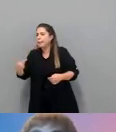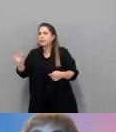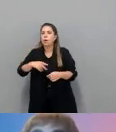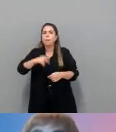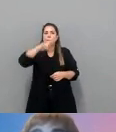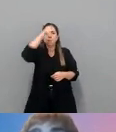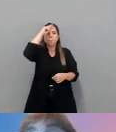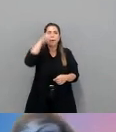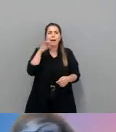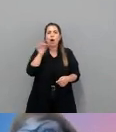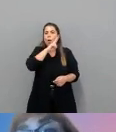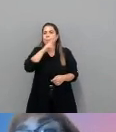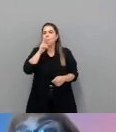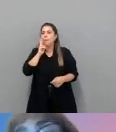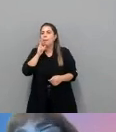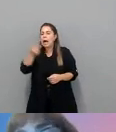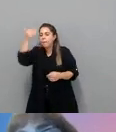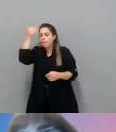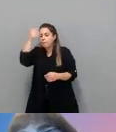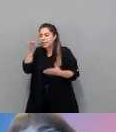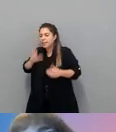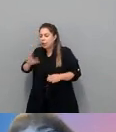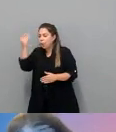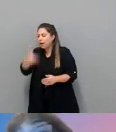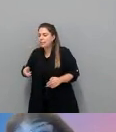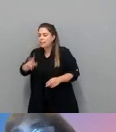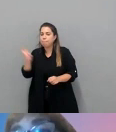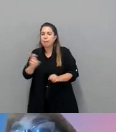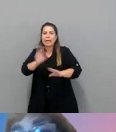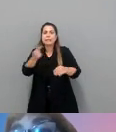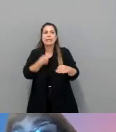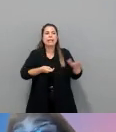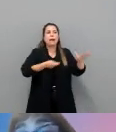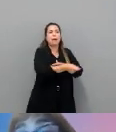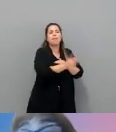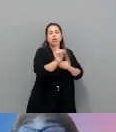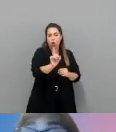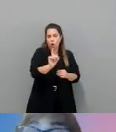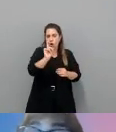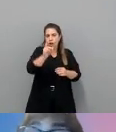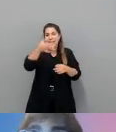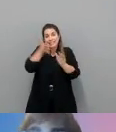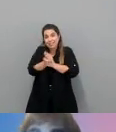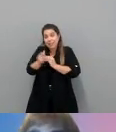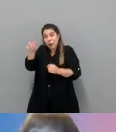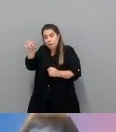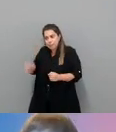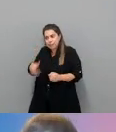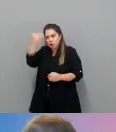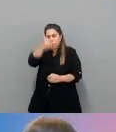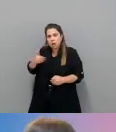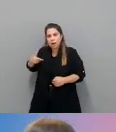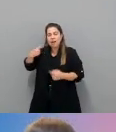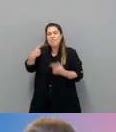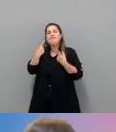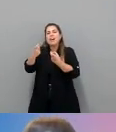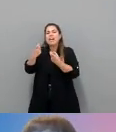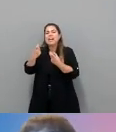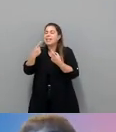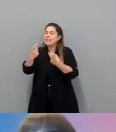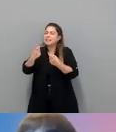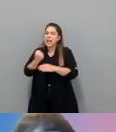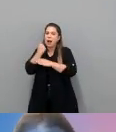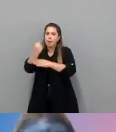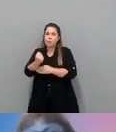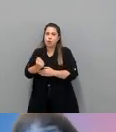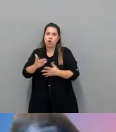con parálisis cerebral, sino que la persona con parálisis cerebral u otra discapacidad tiene que tener grandes necesidades de apoyo. Tiene